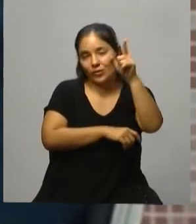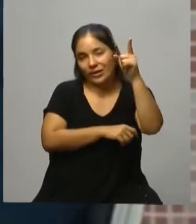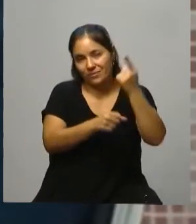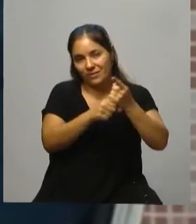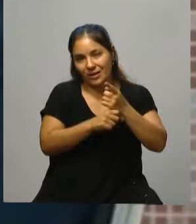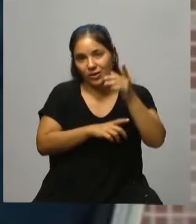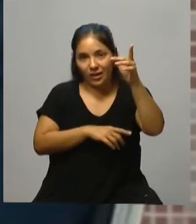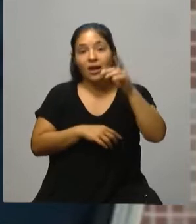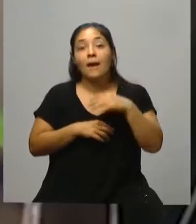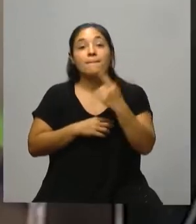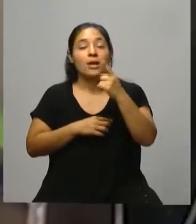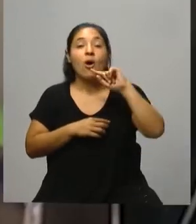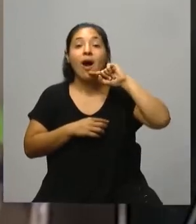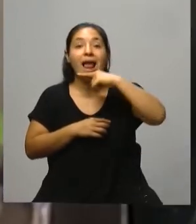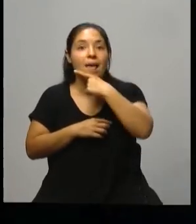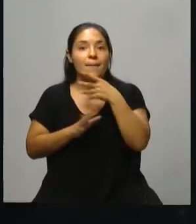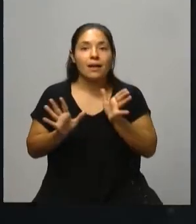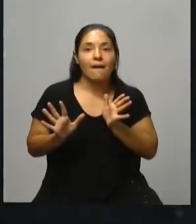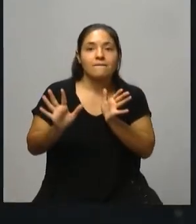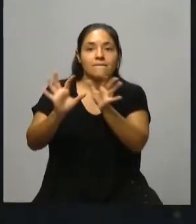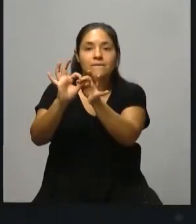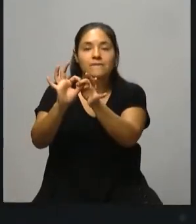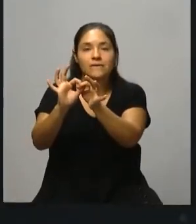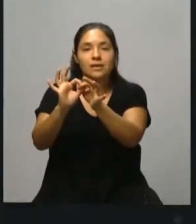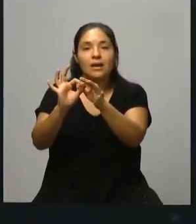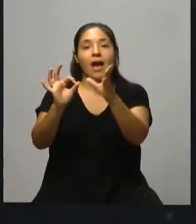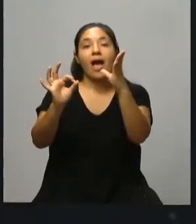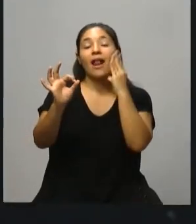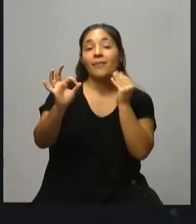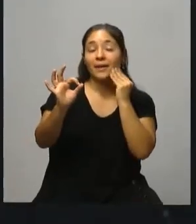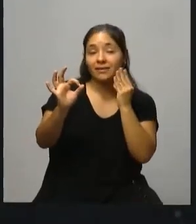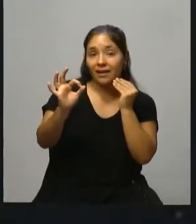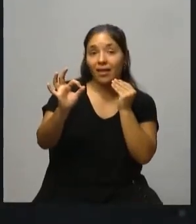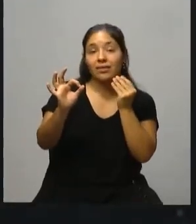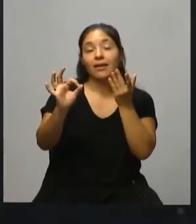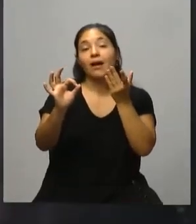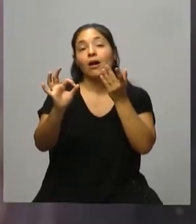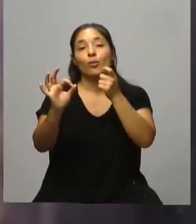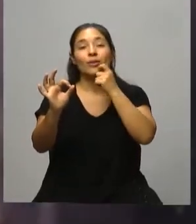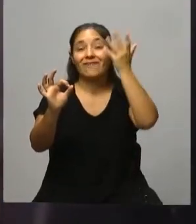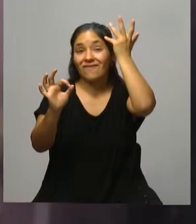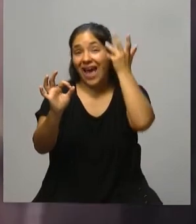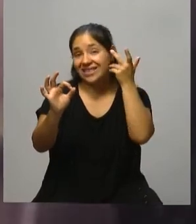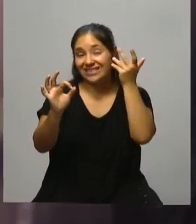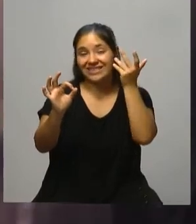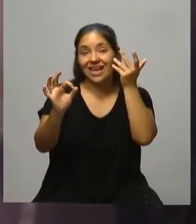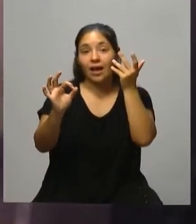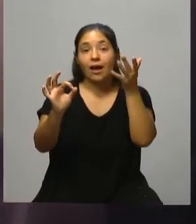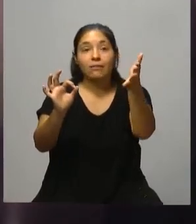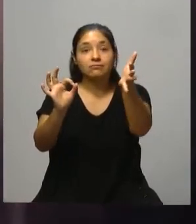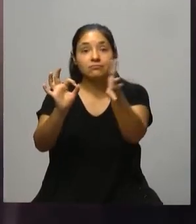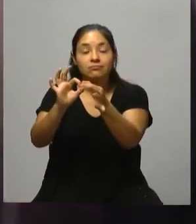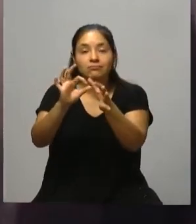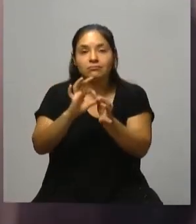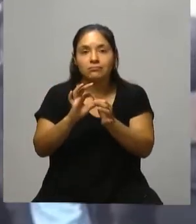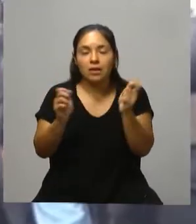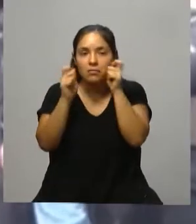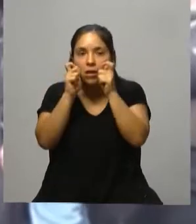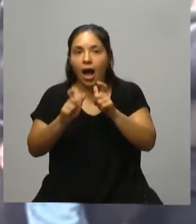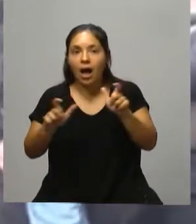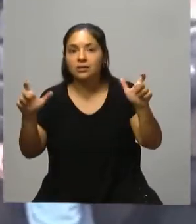Bueno, las encuestas lo reflejan, sea la que elijas, de cualquiera de las que elijas de los analistas y de las consultoras que hay